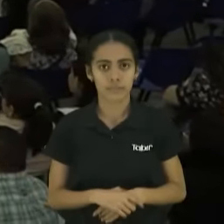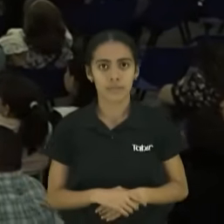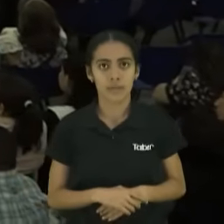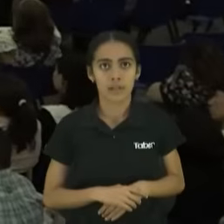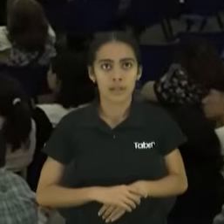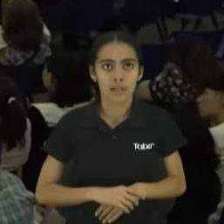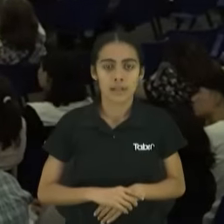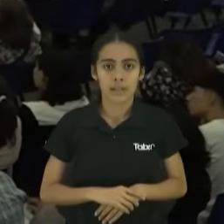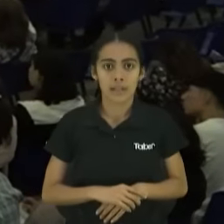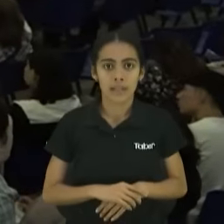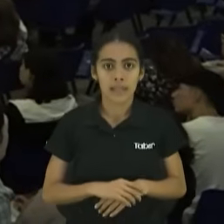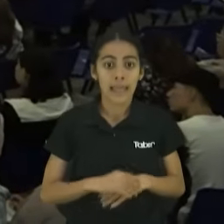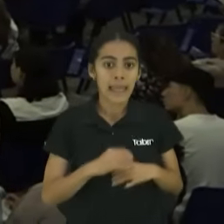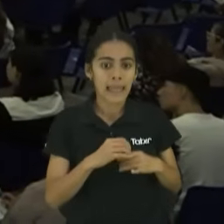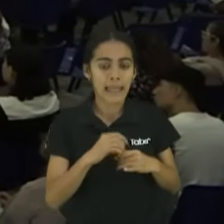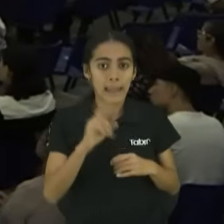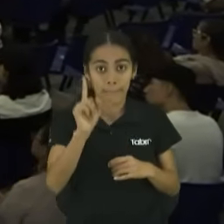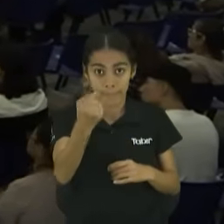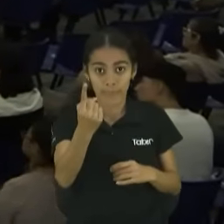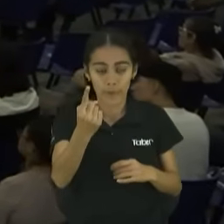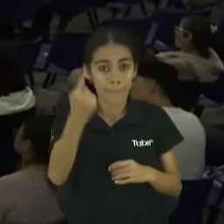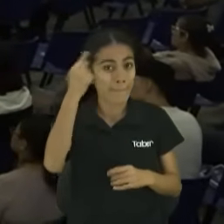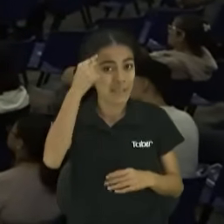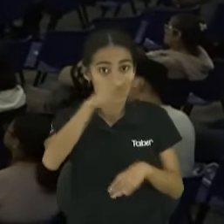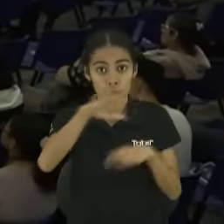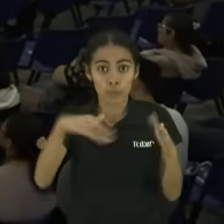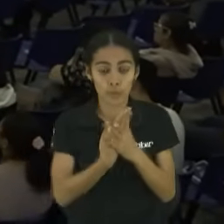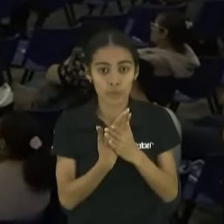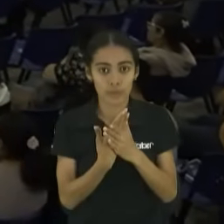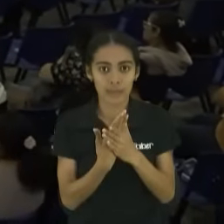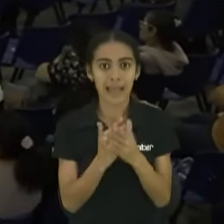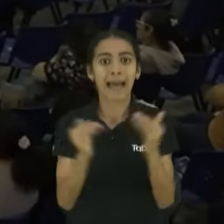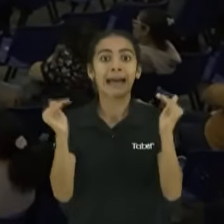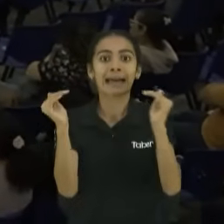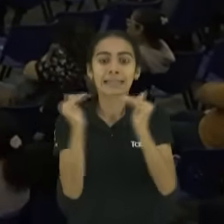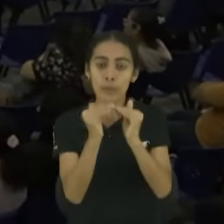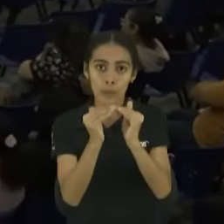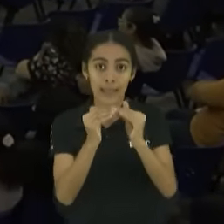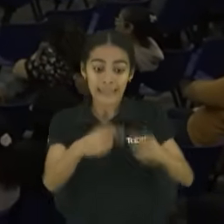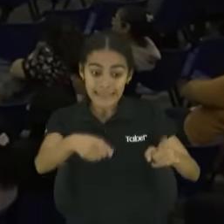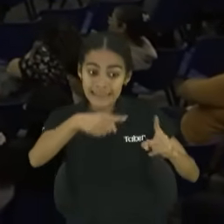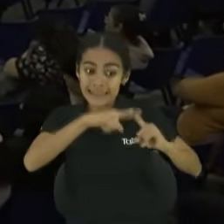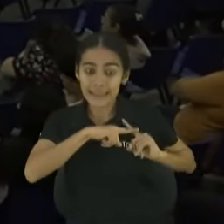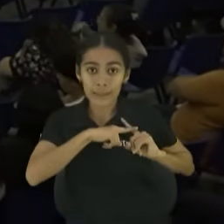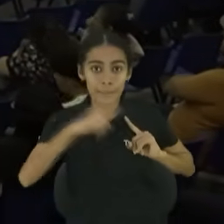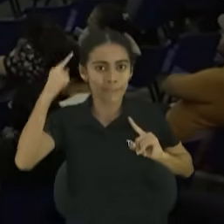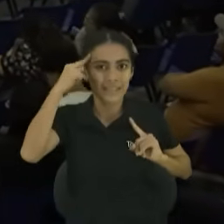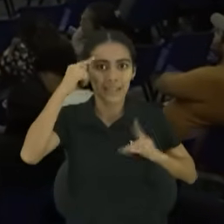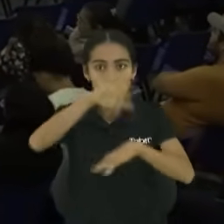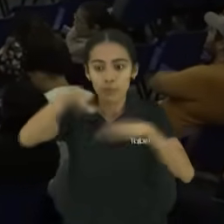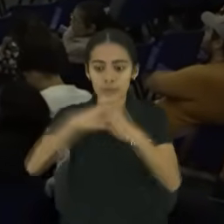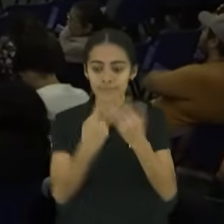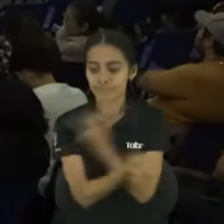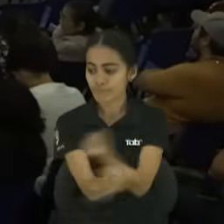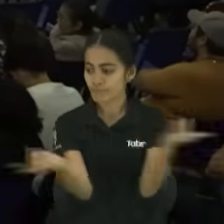El tour master piensa en todos, como el cristiano debe de pensar en todos aquellos que le rodean.